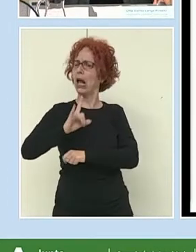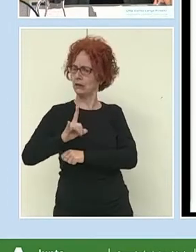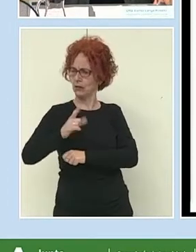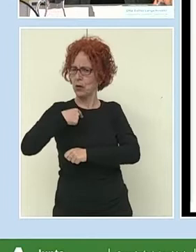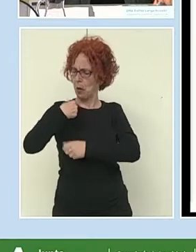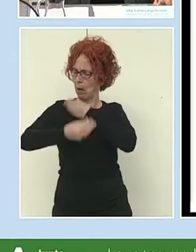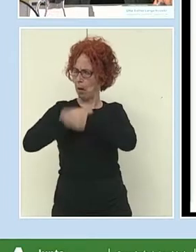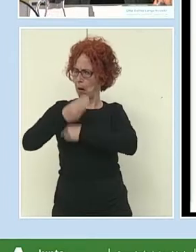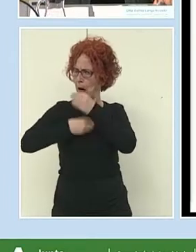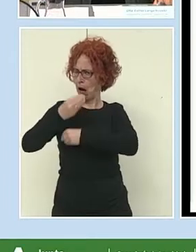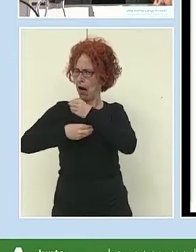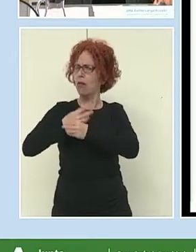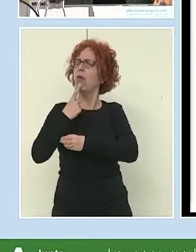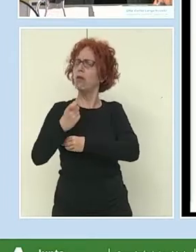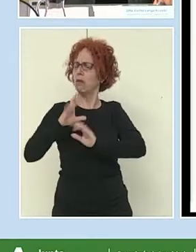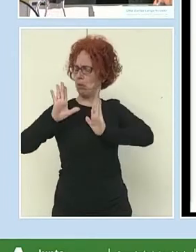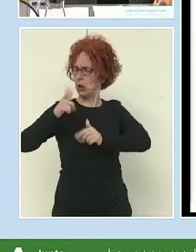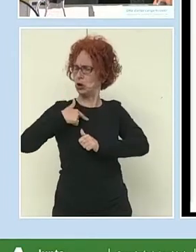la carrera